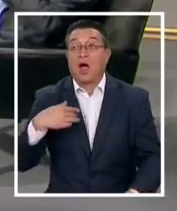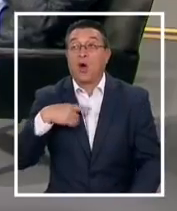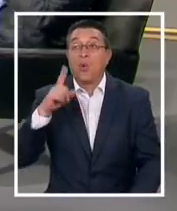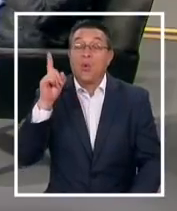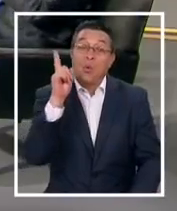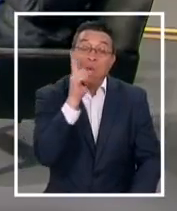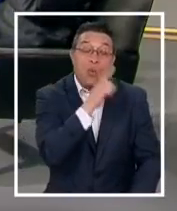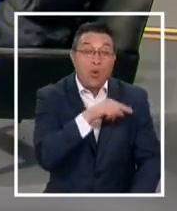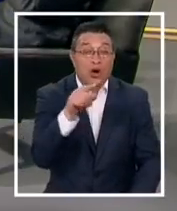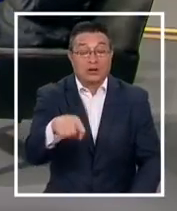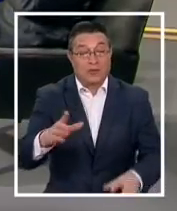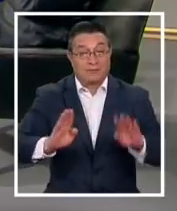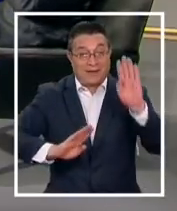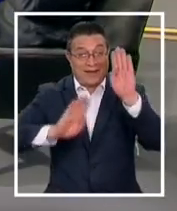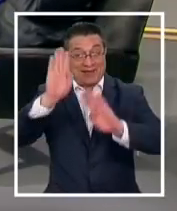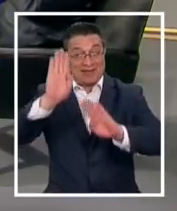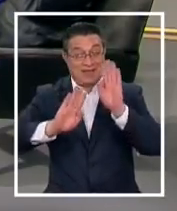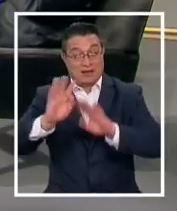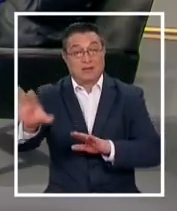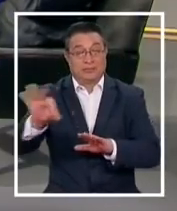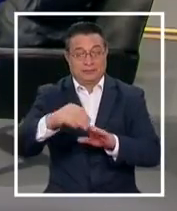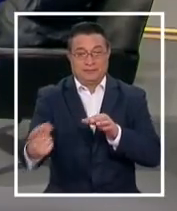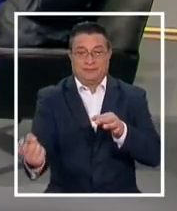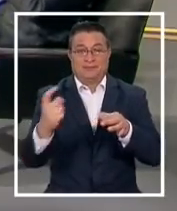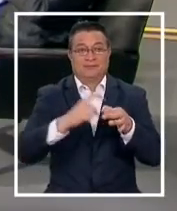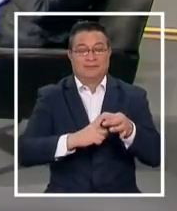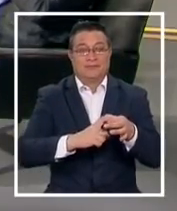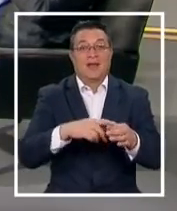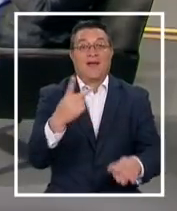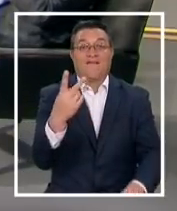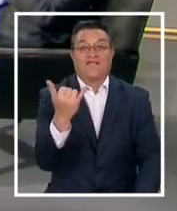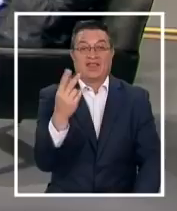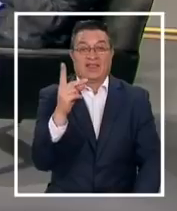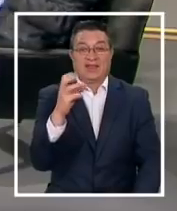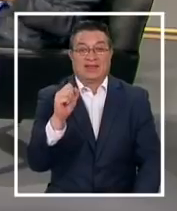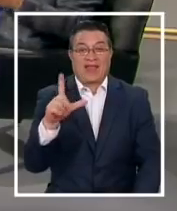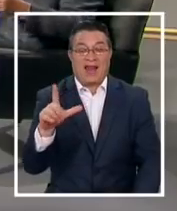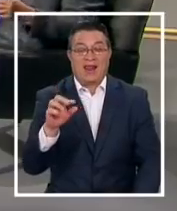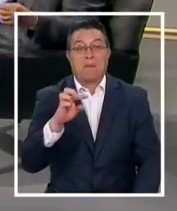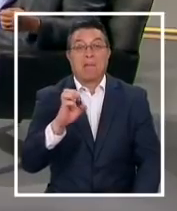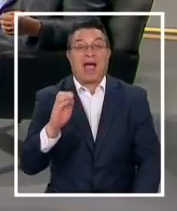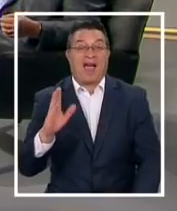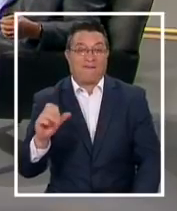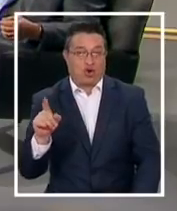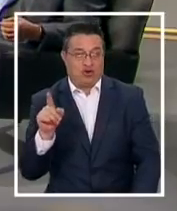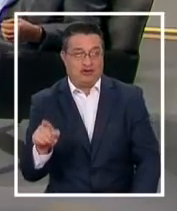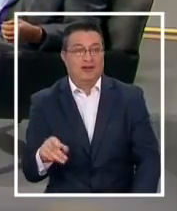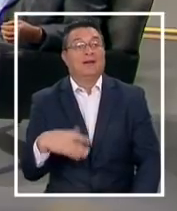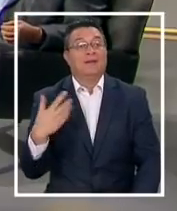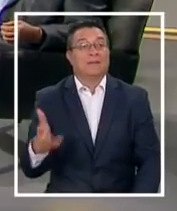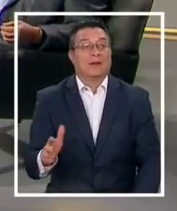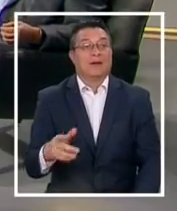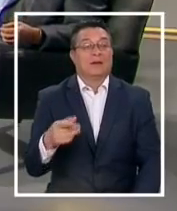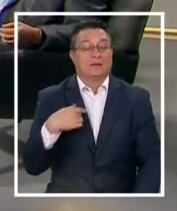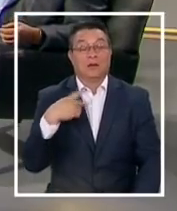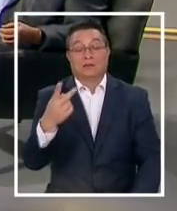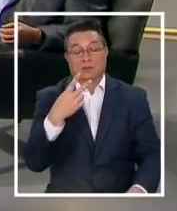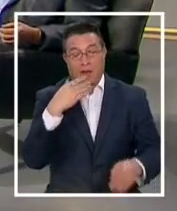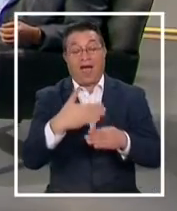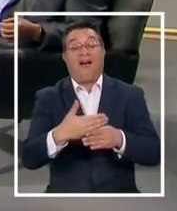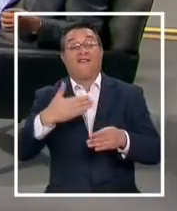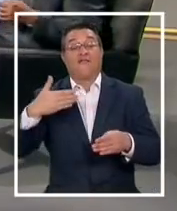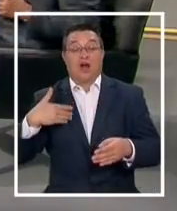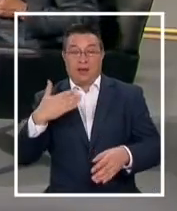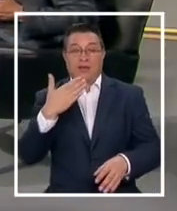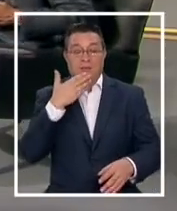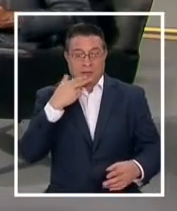candidatos presidenciales sumándose a la carrera, ¿cierto? Pablo Vidal, que claro, ya no es, ¿cierto? Ya no es... También mira desde afuera. Sí, claro,